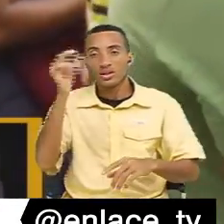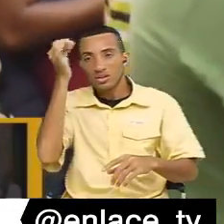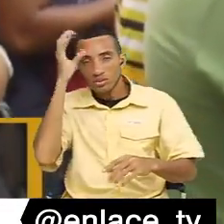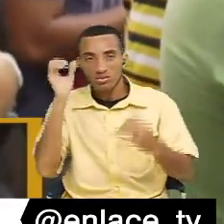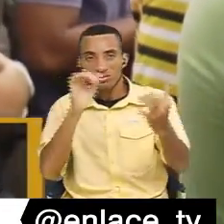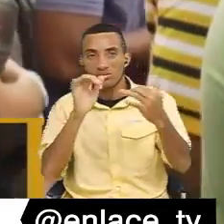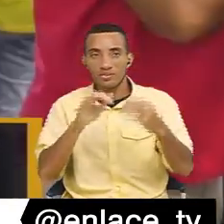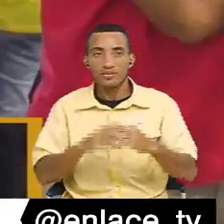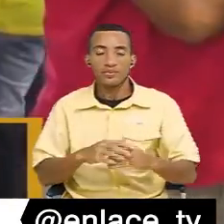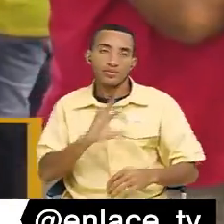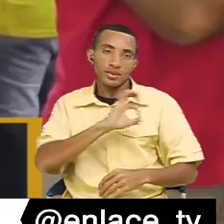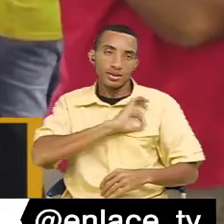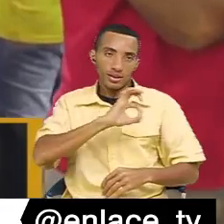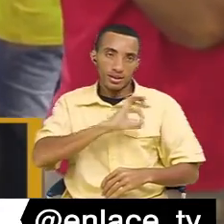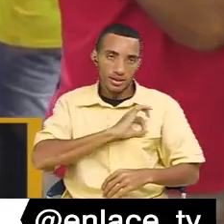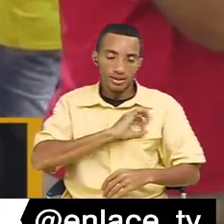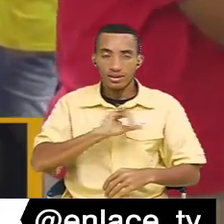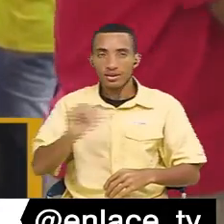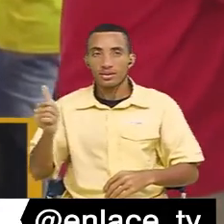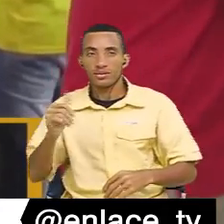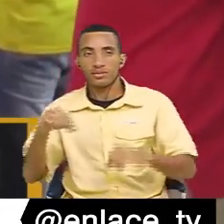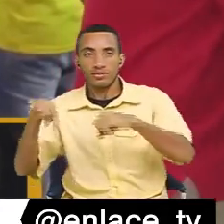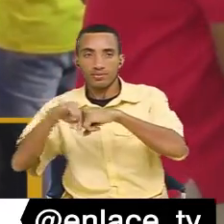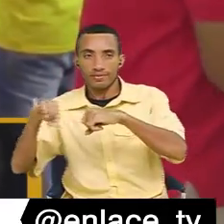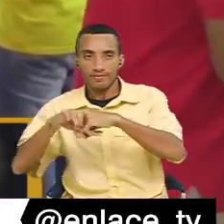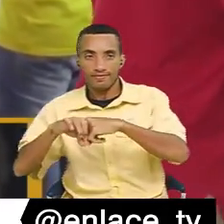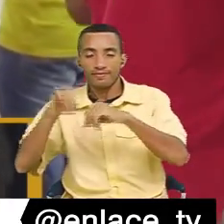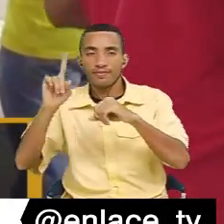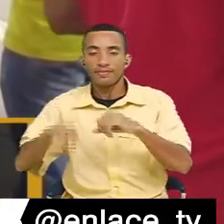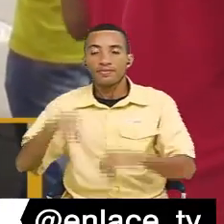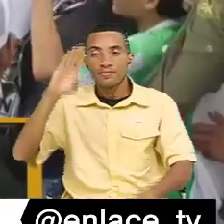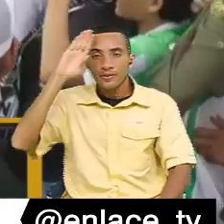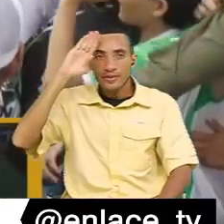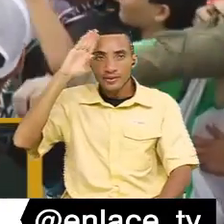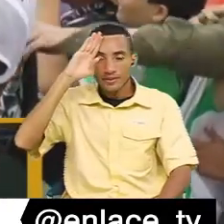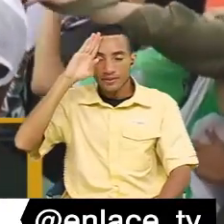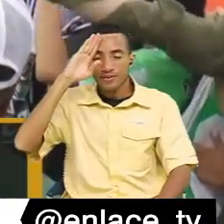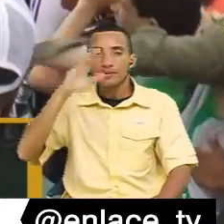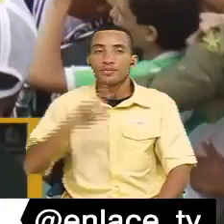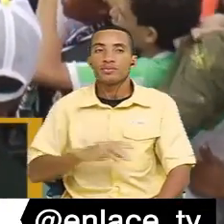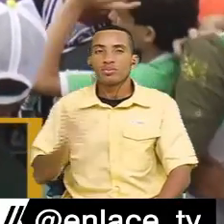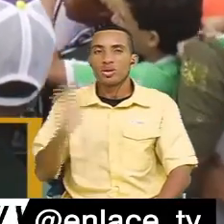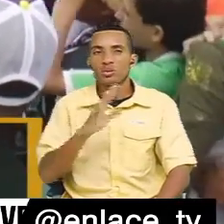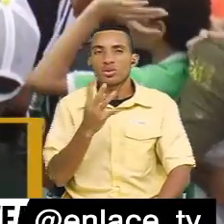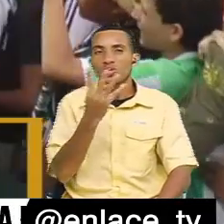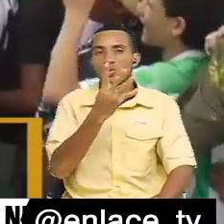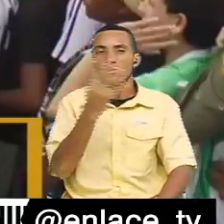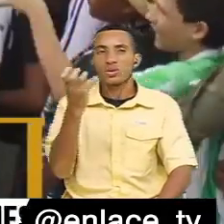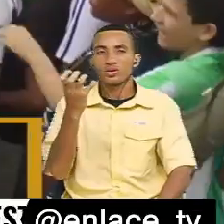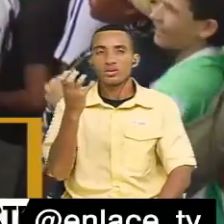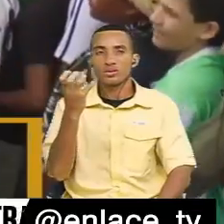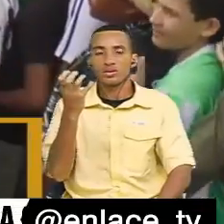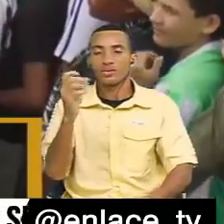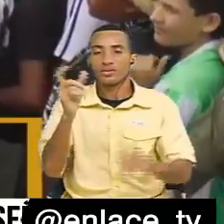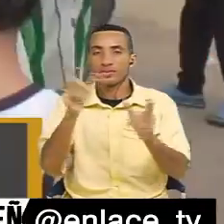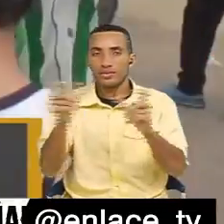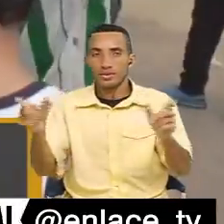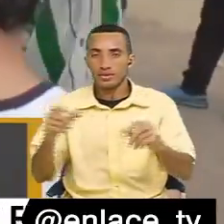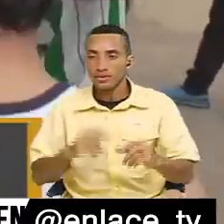entre verdolagas y aurinegros, la policía del Magdalena Medio aseguró que un total de 400 hombres de la fuerza pública custodiarán la